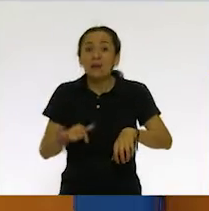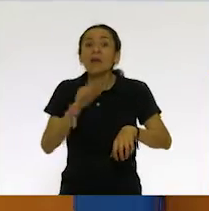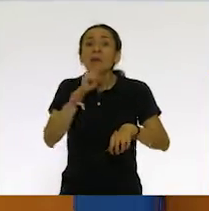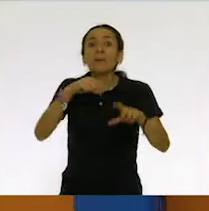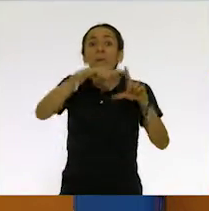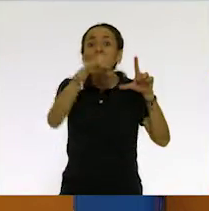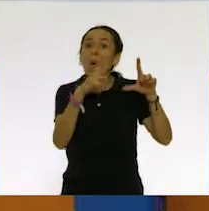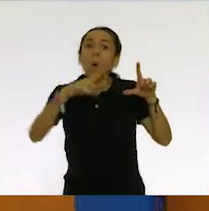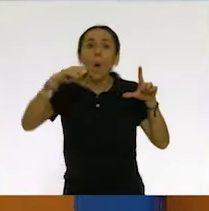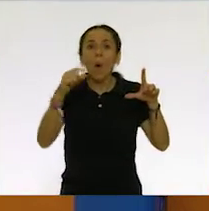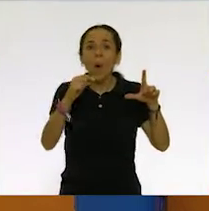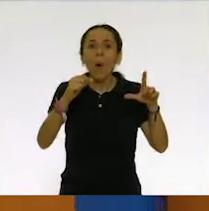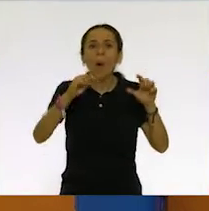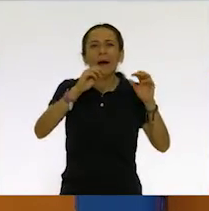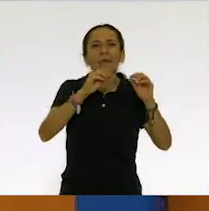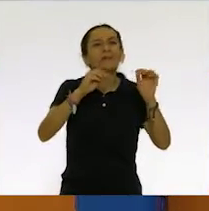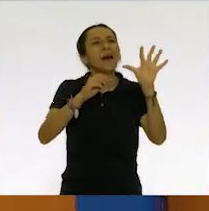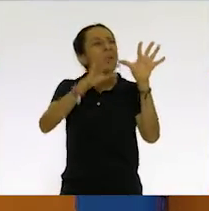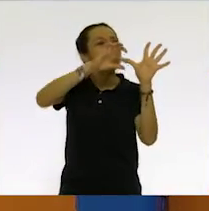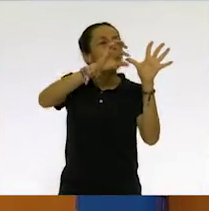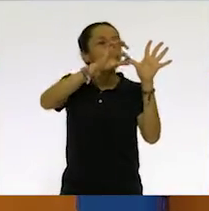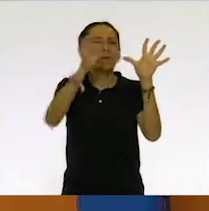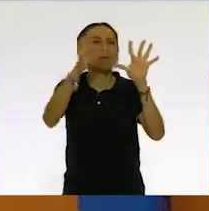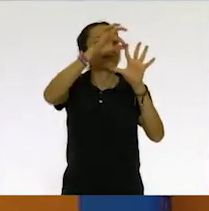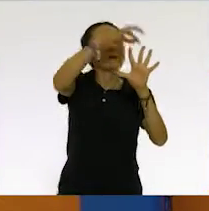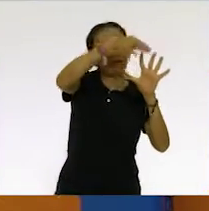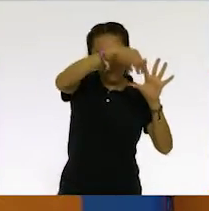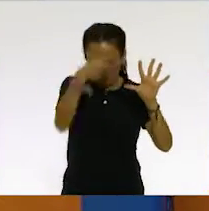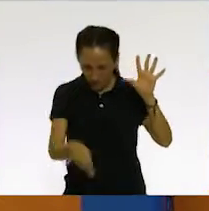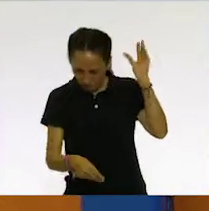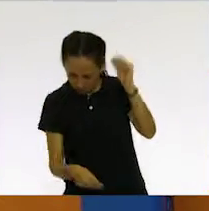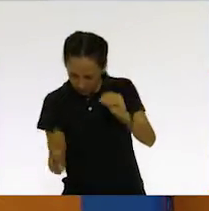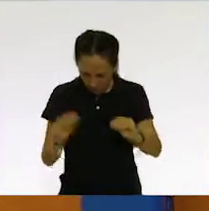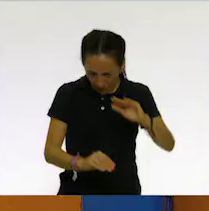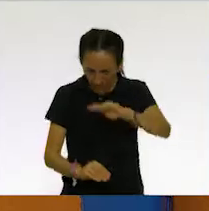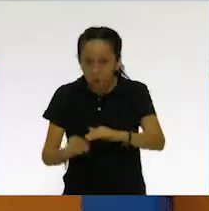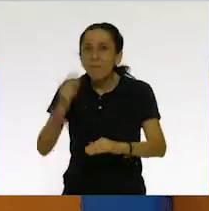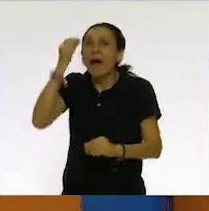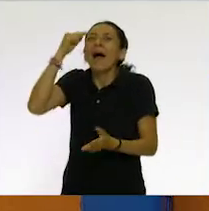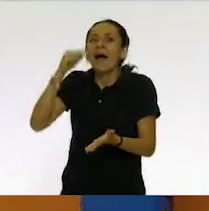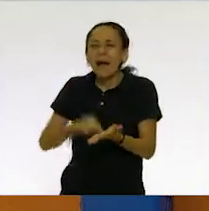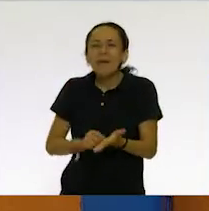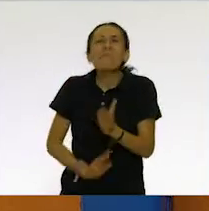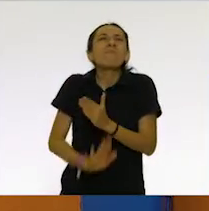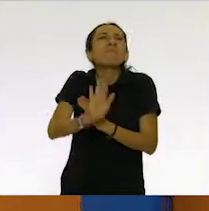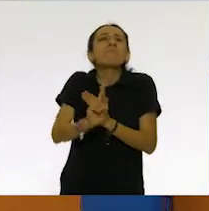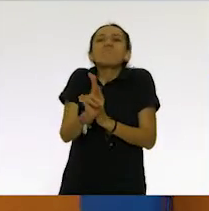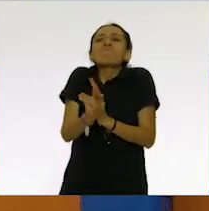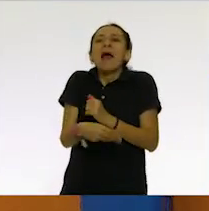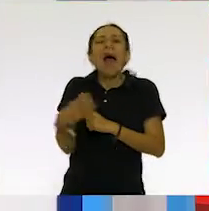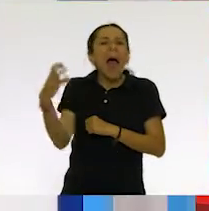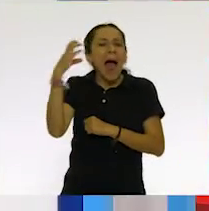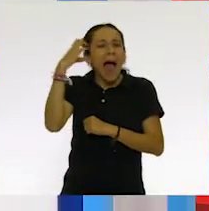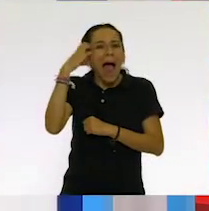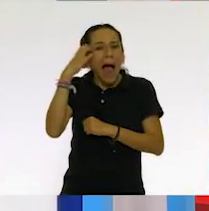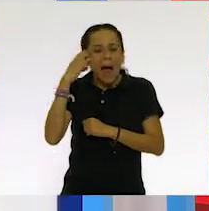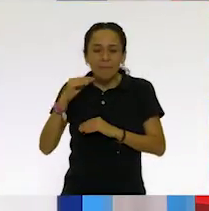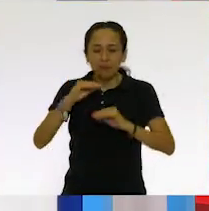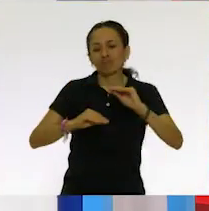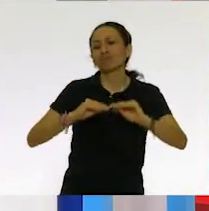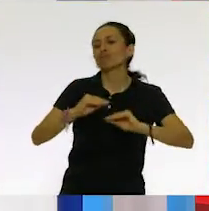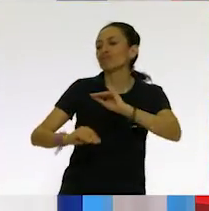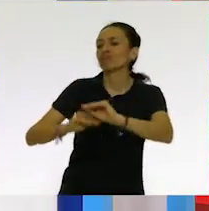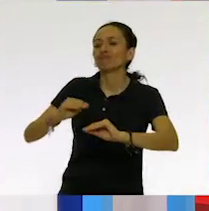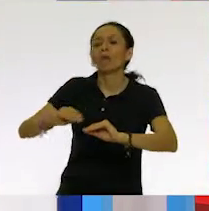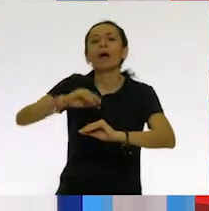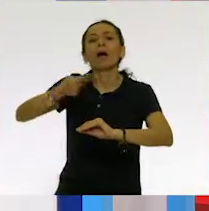Oscar? ¿Qué? Con esto hacen como una especie de cama y se acuestan a dormir. ¡Qué listos! ¡Qué listos!